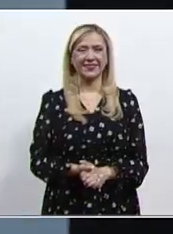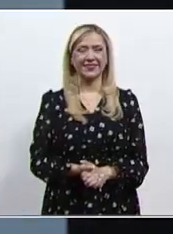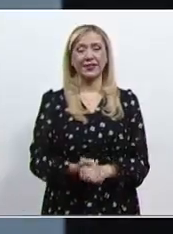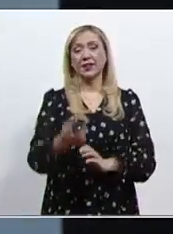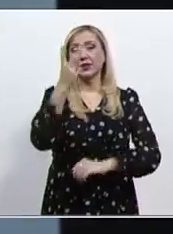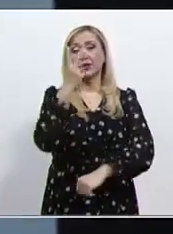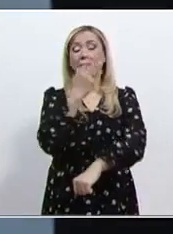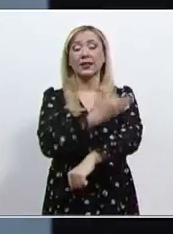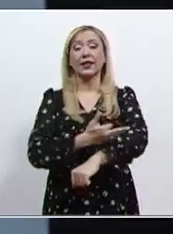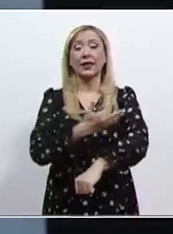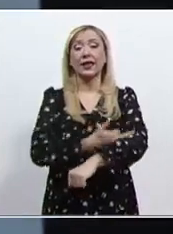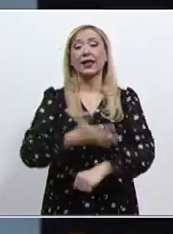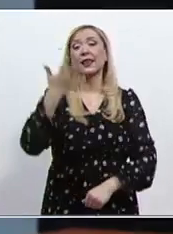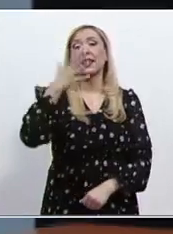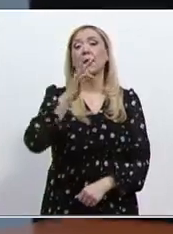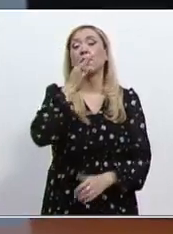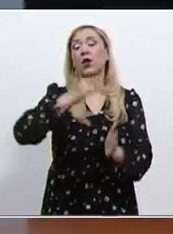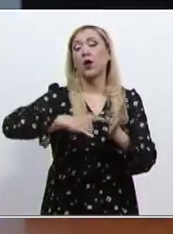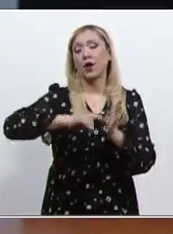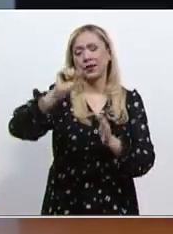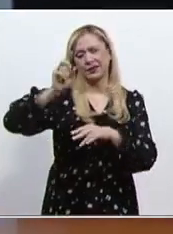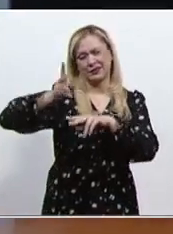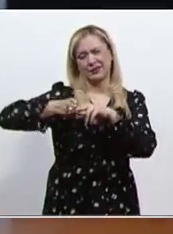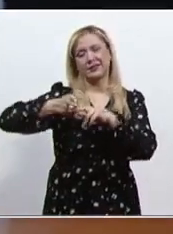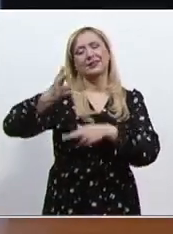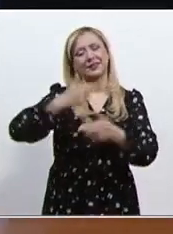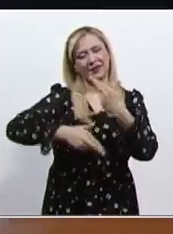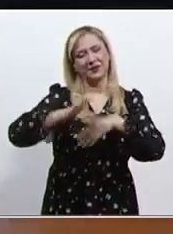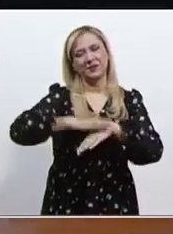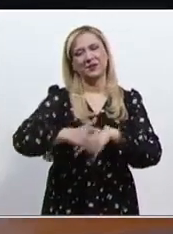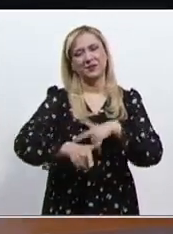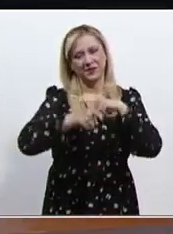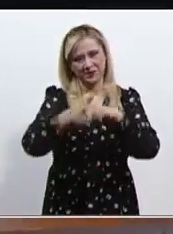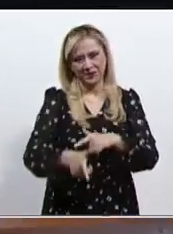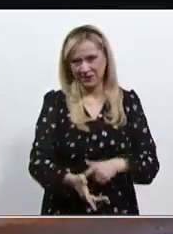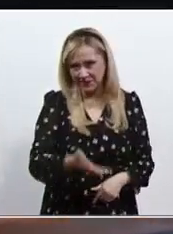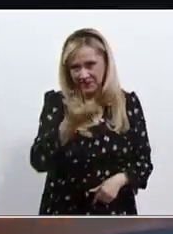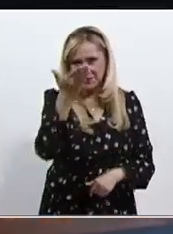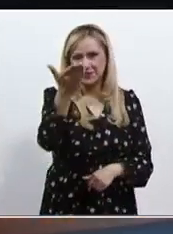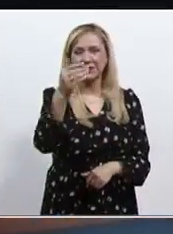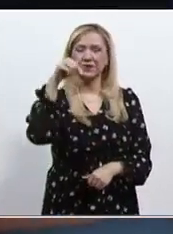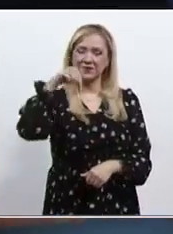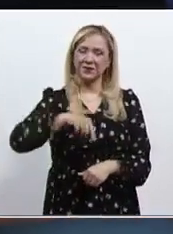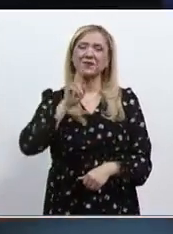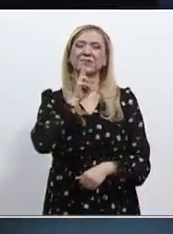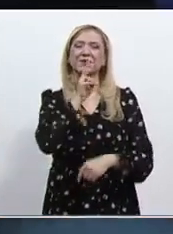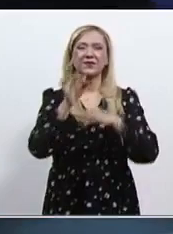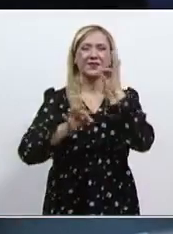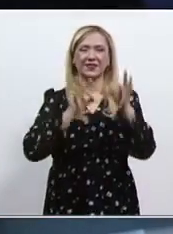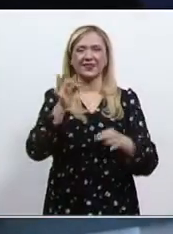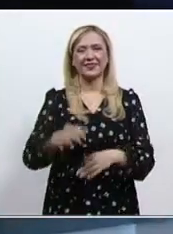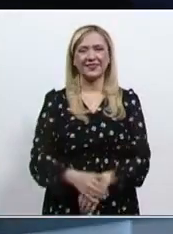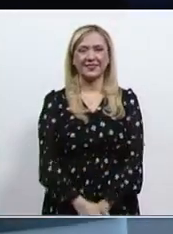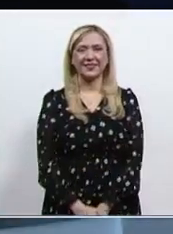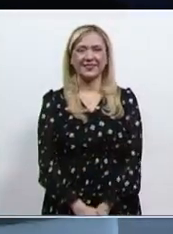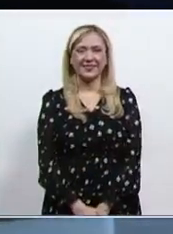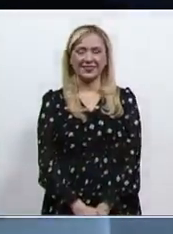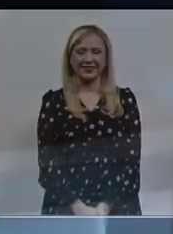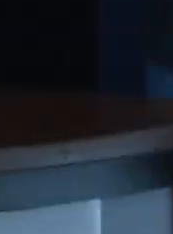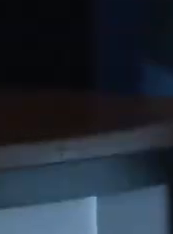son dos de la tarde con diez minutos momento de hacer una pausa pero regresamos con más noticias estamos en corte informativo